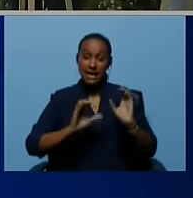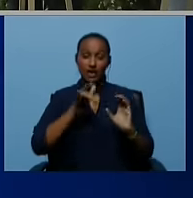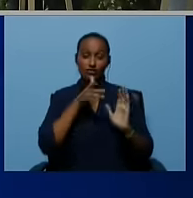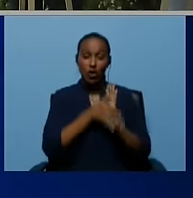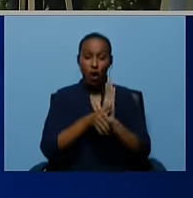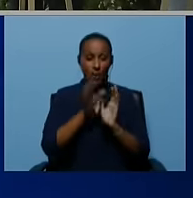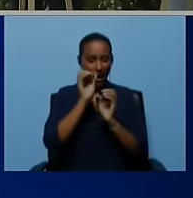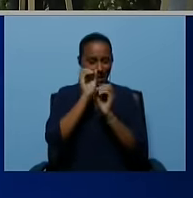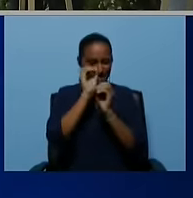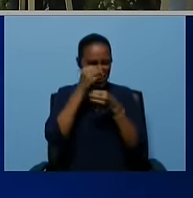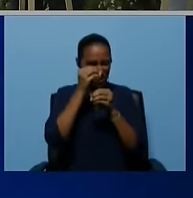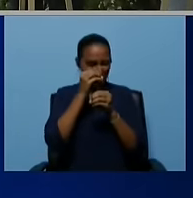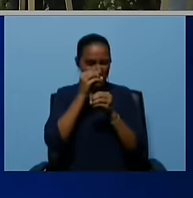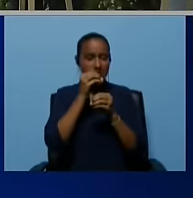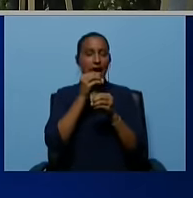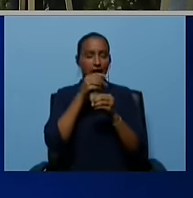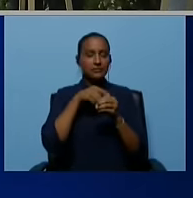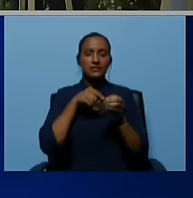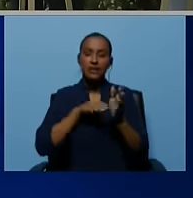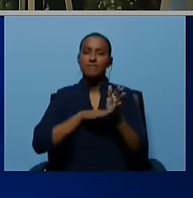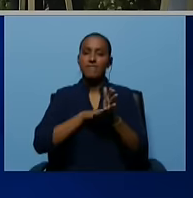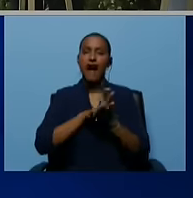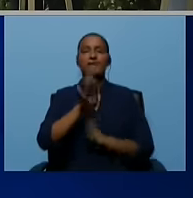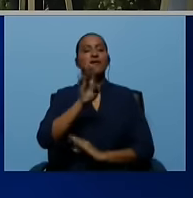y siempre deben saber ustedes en la UCB,